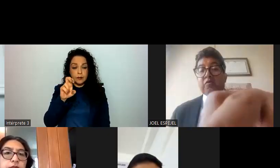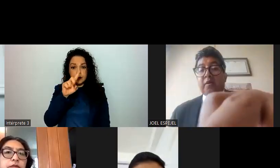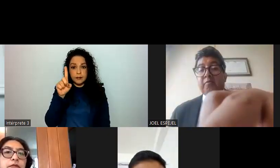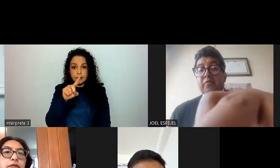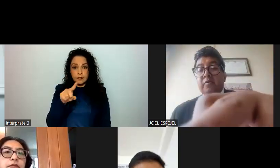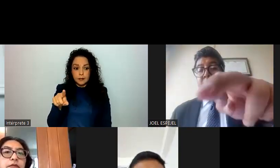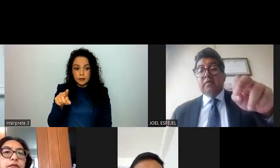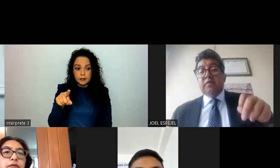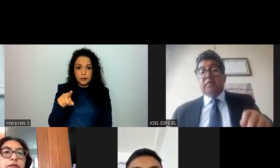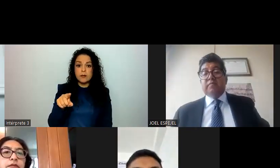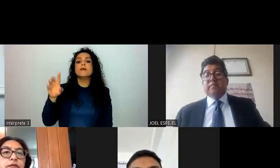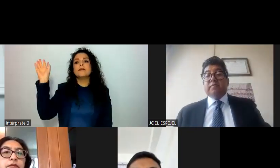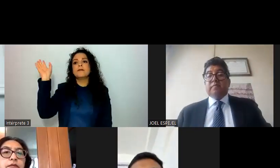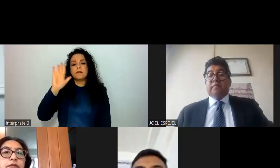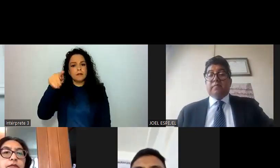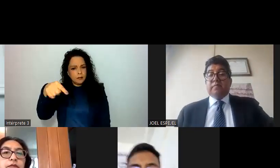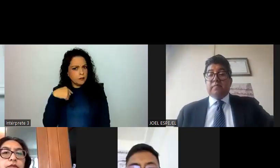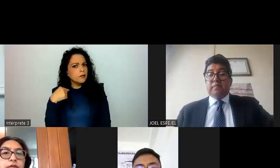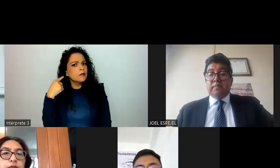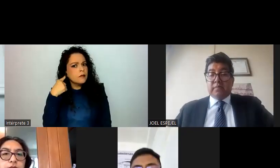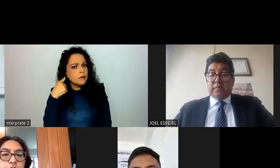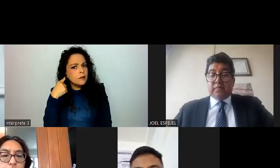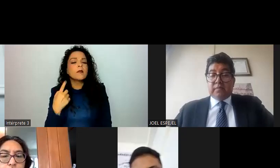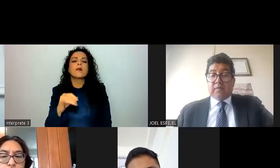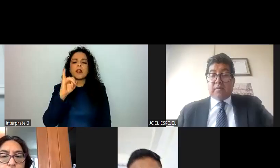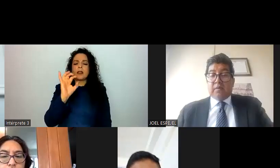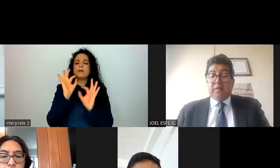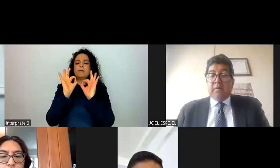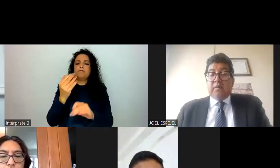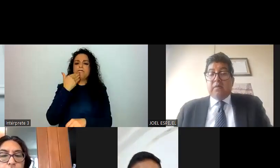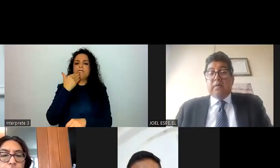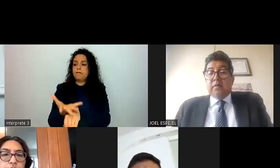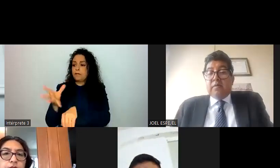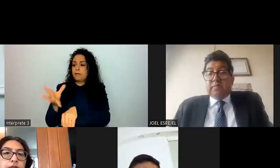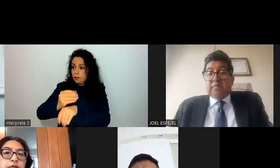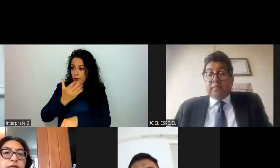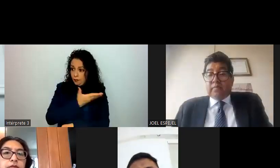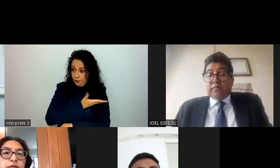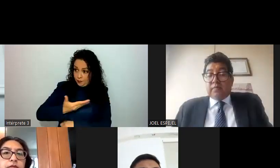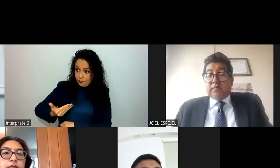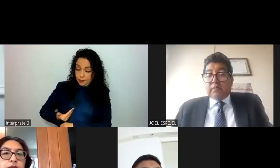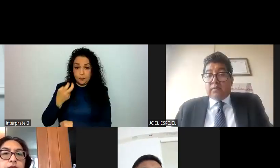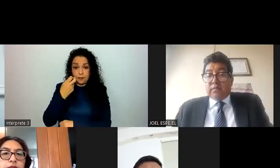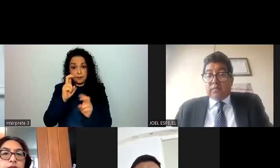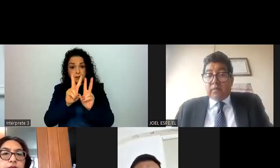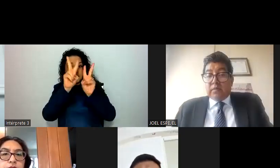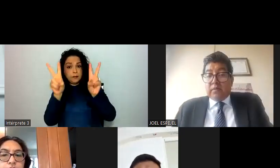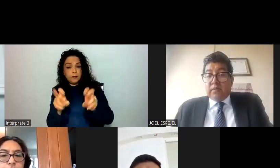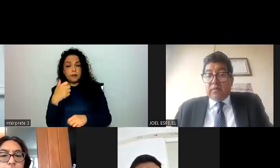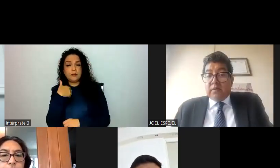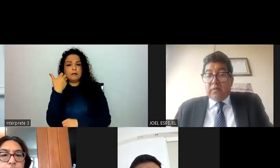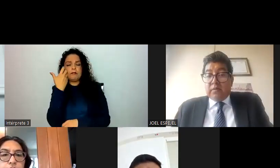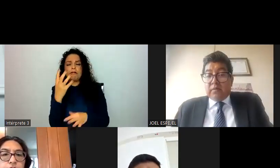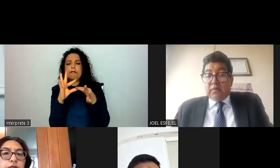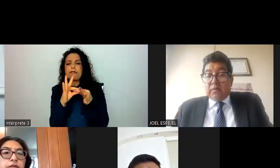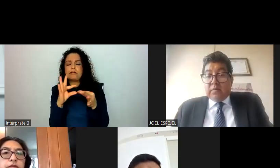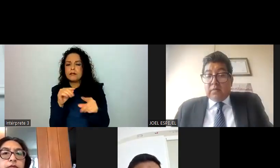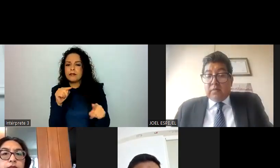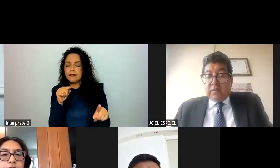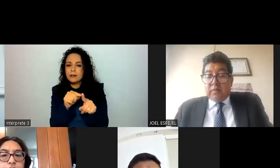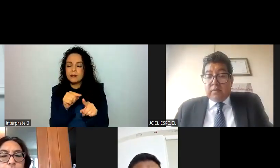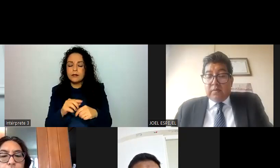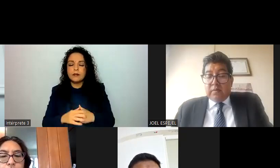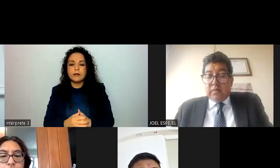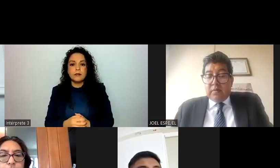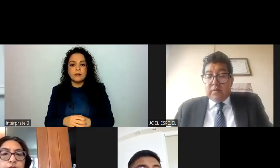Ya lo escuchamos. Sí, con la venia de la presidencia. Sobre este punto me gustaría señalar